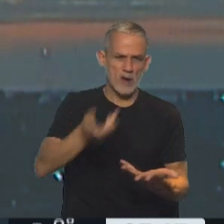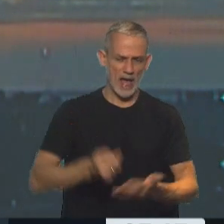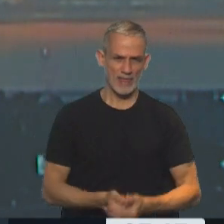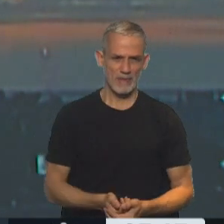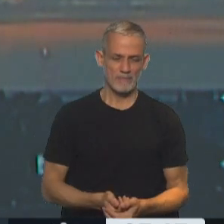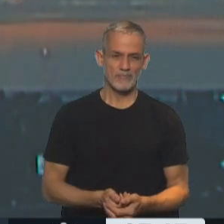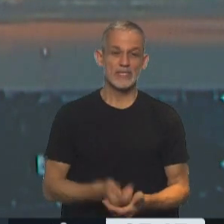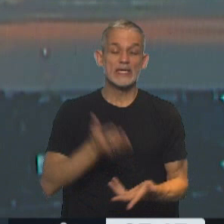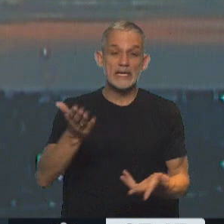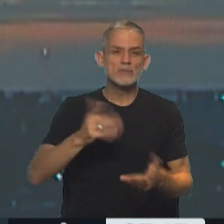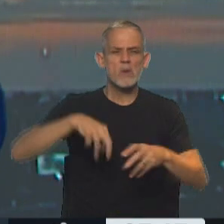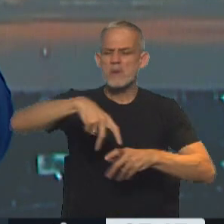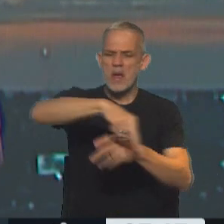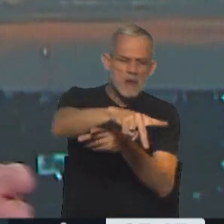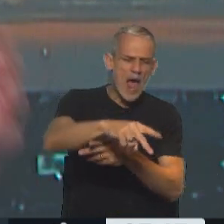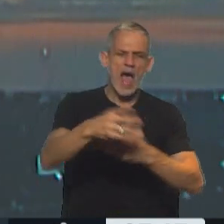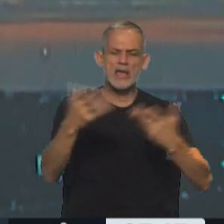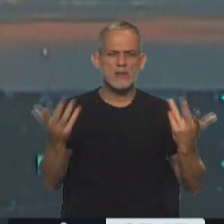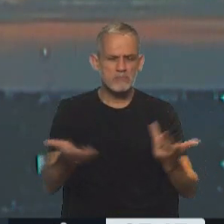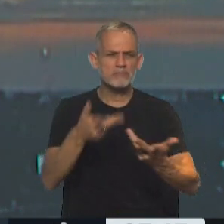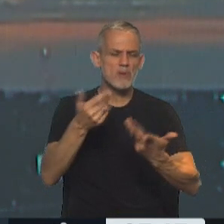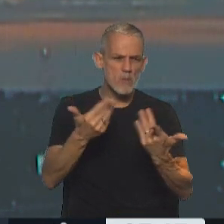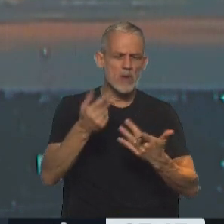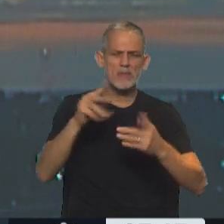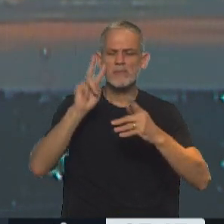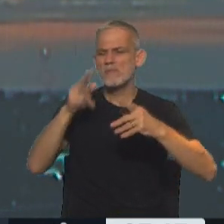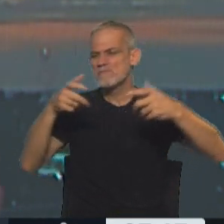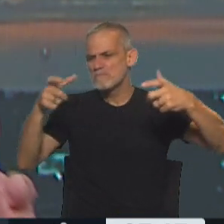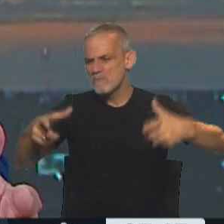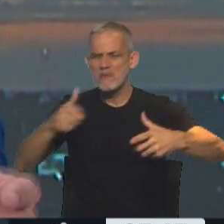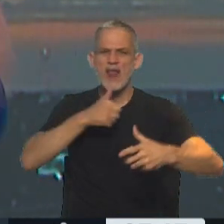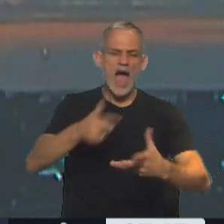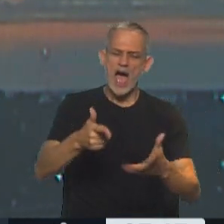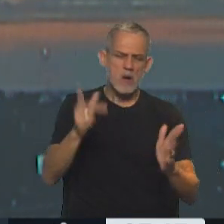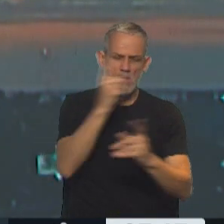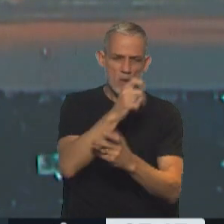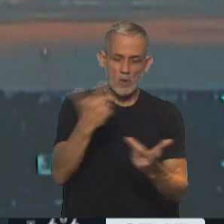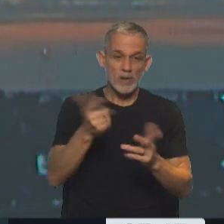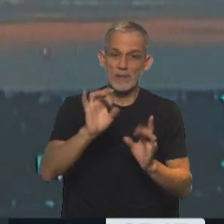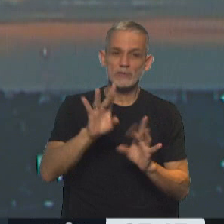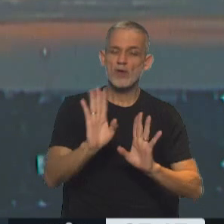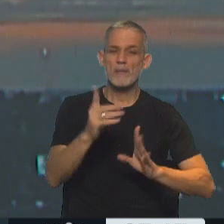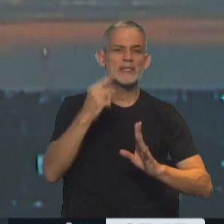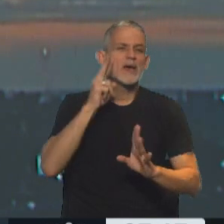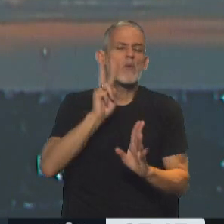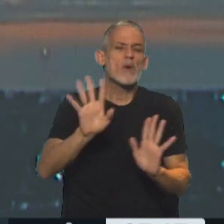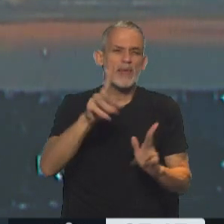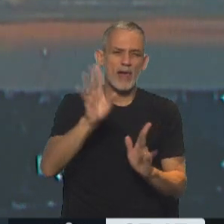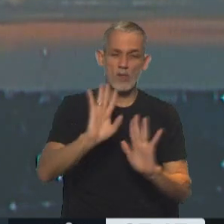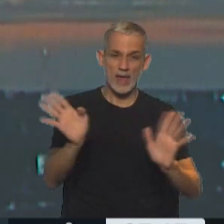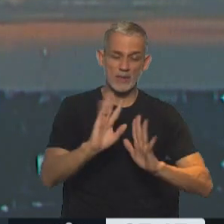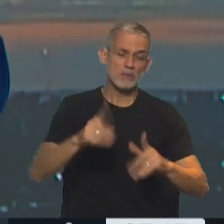no tiene riesgo. Senderismo, todo eso, se puede ir a visitar un lago, no hay inconveniente. Es la